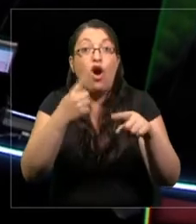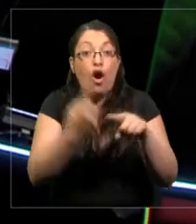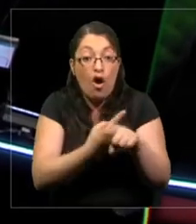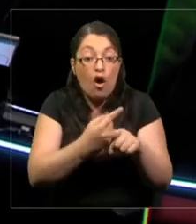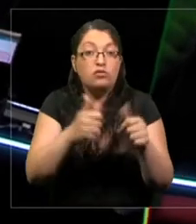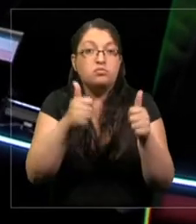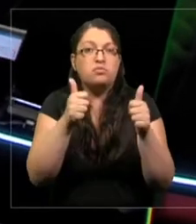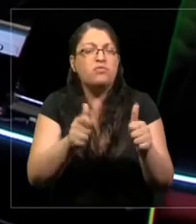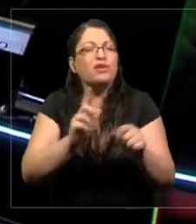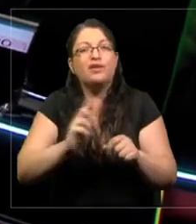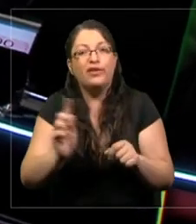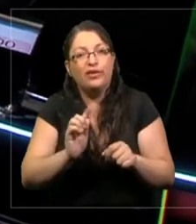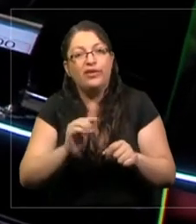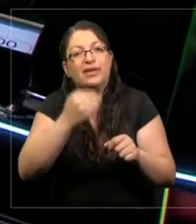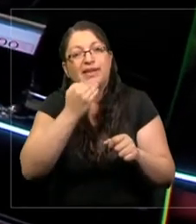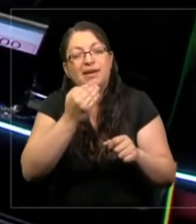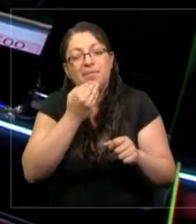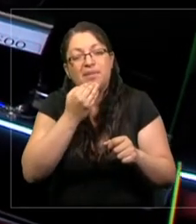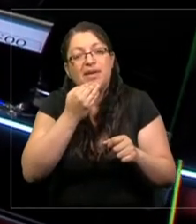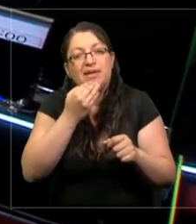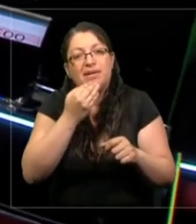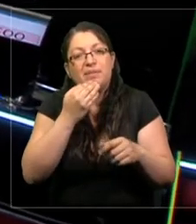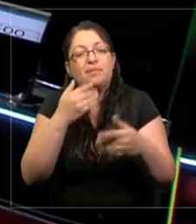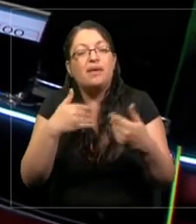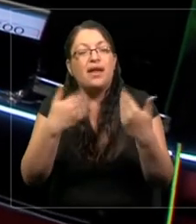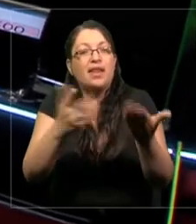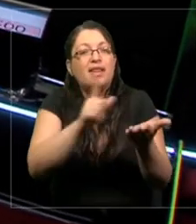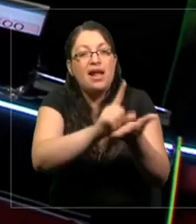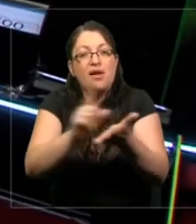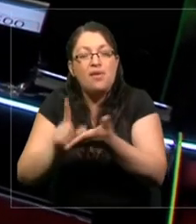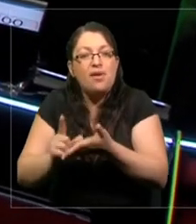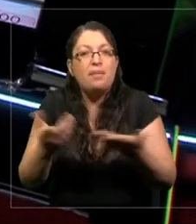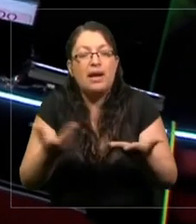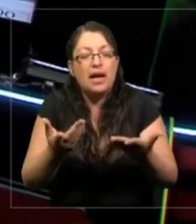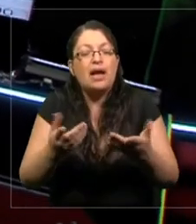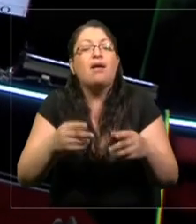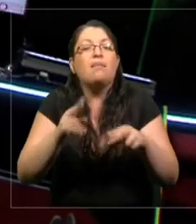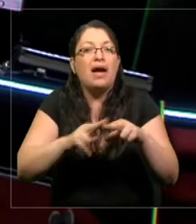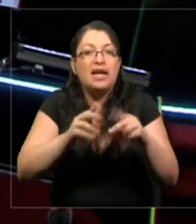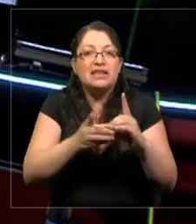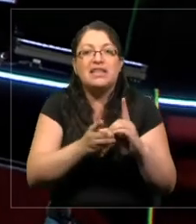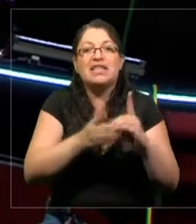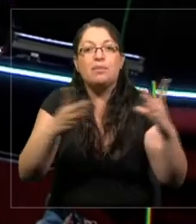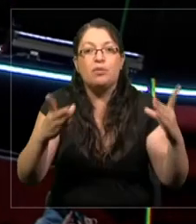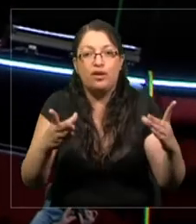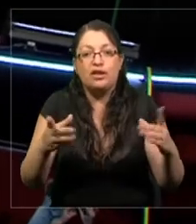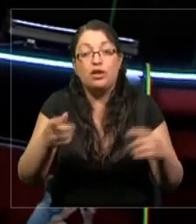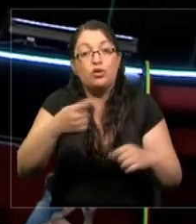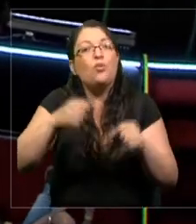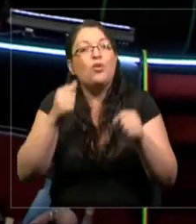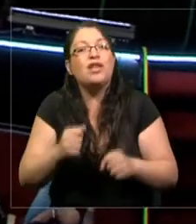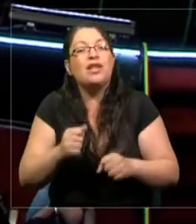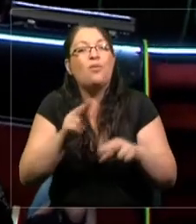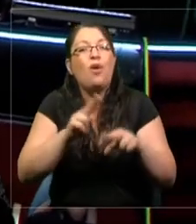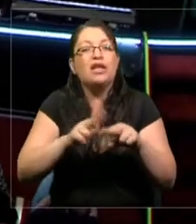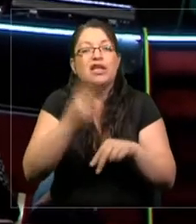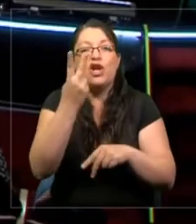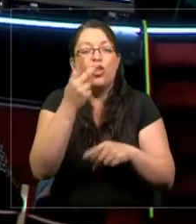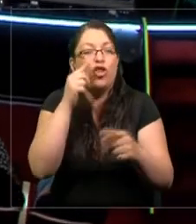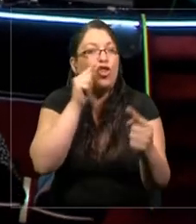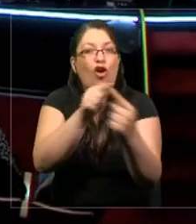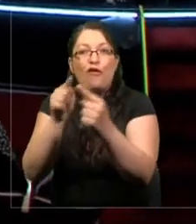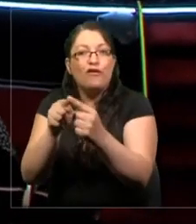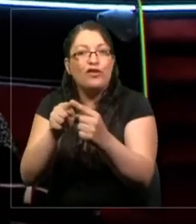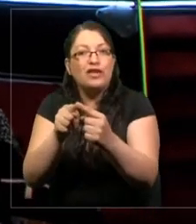nos sostiene sino también para abrir espacios a la construcción de la democracia podemos matar dos pájaros de un tiro' y la